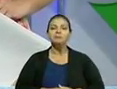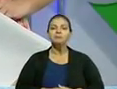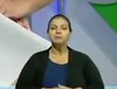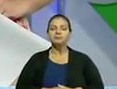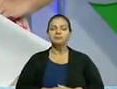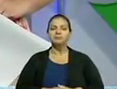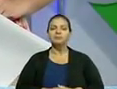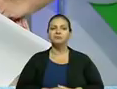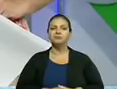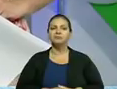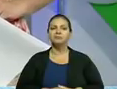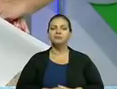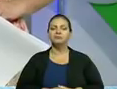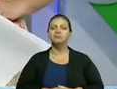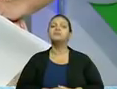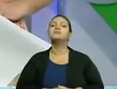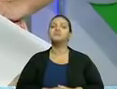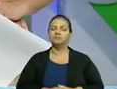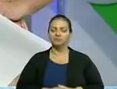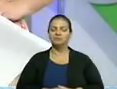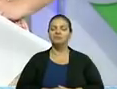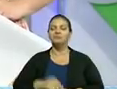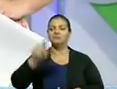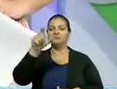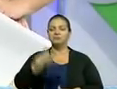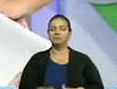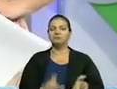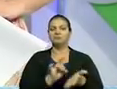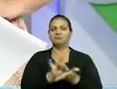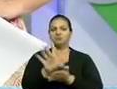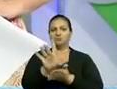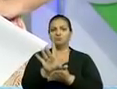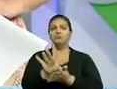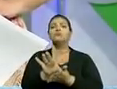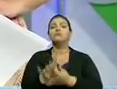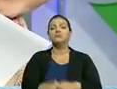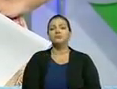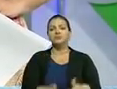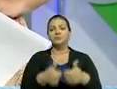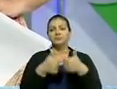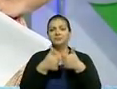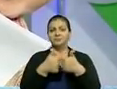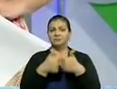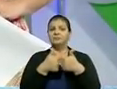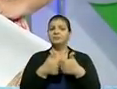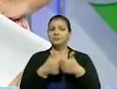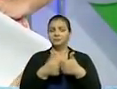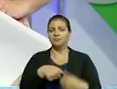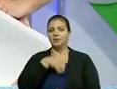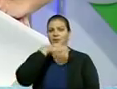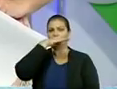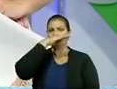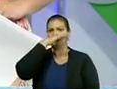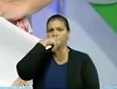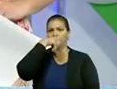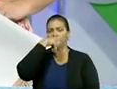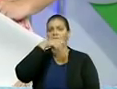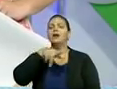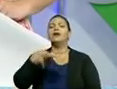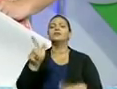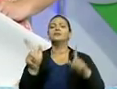penal y es expulsión. Muy bien por el árbitro, bien por todo. Y bien, yo creo que, sobre todo, ¿sabe lo que está